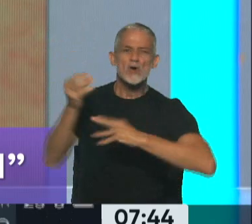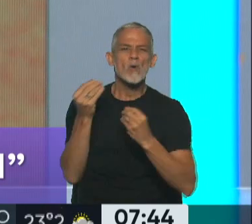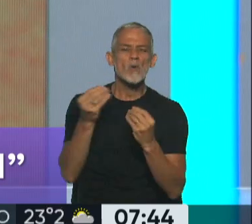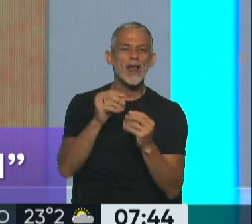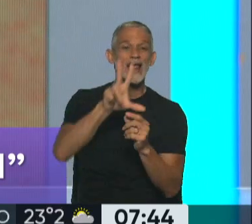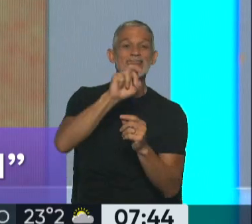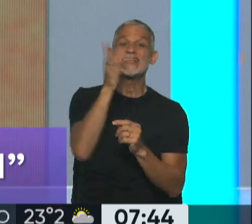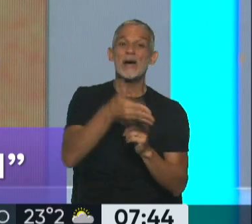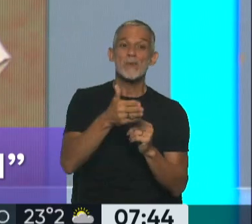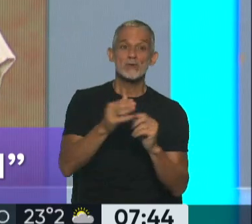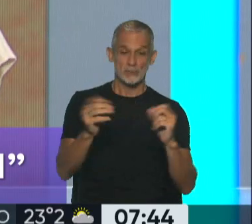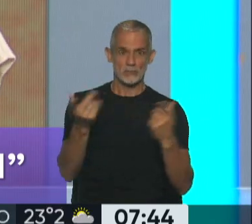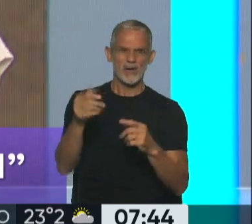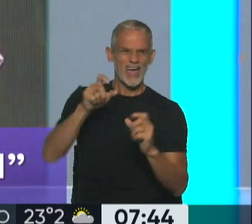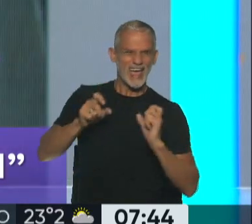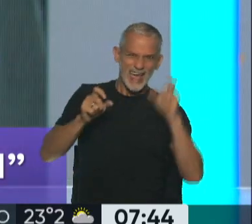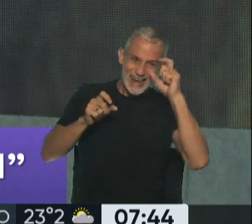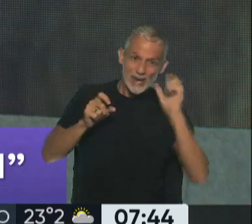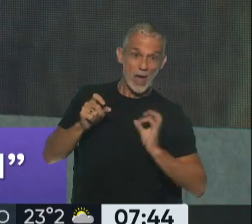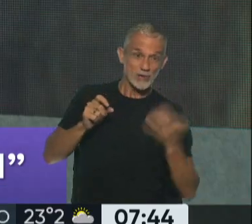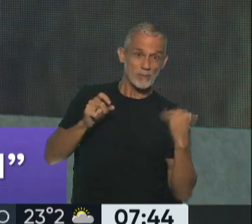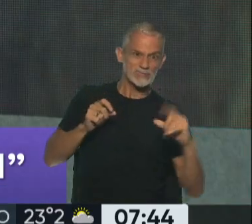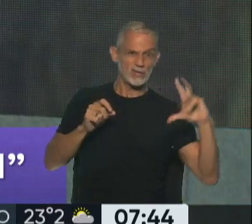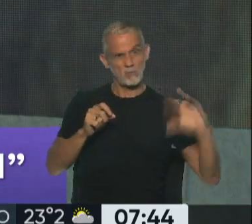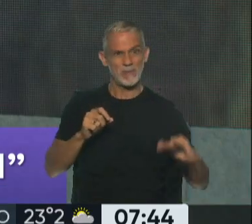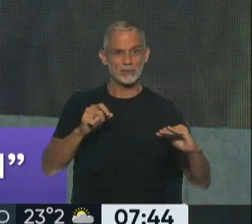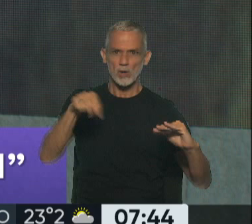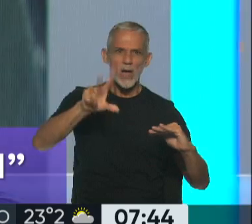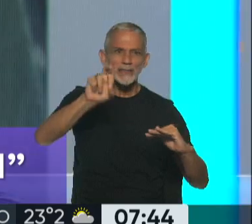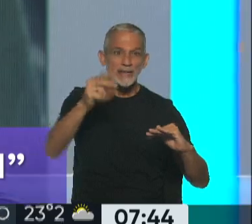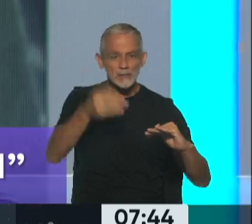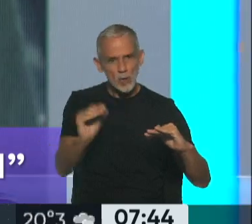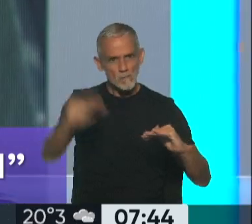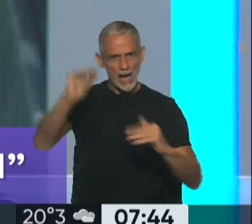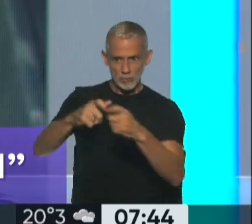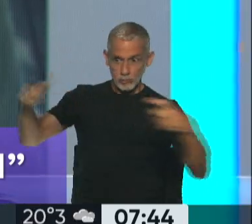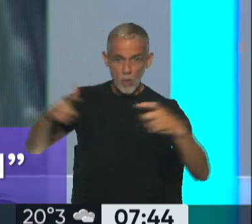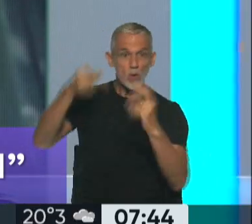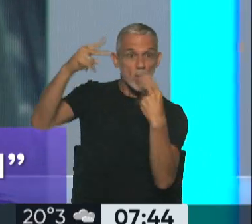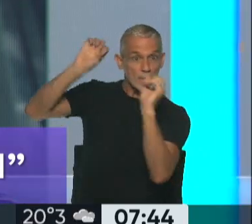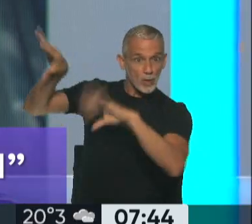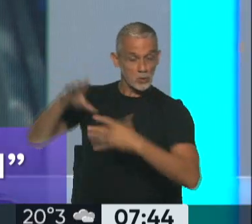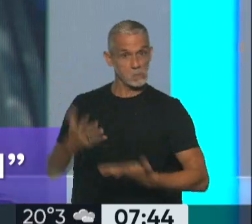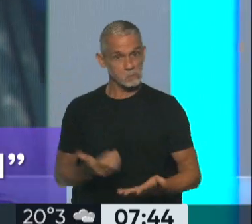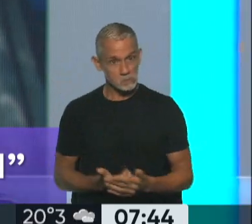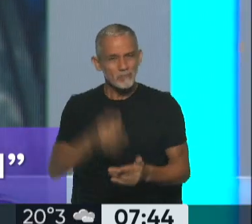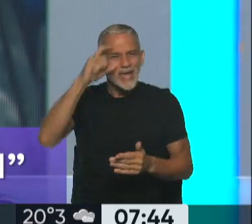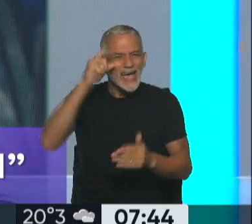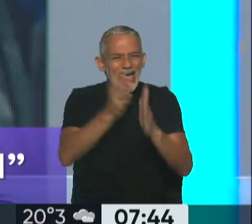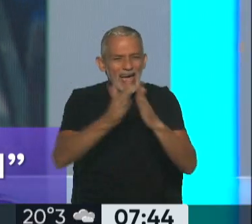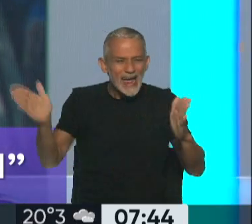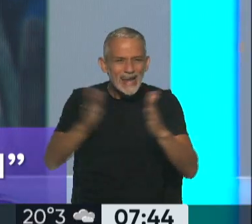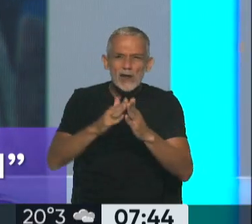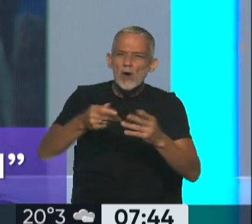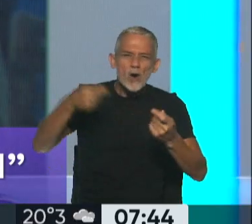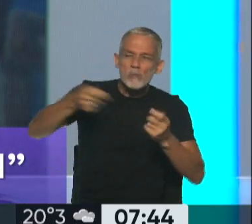30% más que en enero del año pasado en el interanual O sea que es muy buen dato y en enero además se distribuyó una